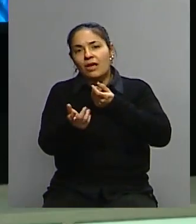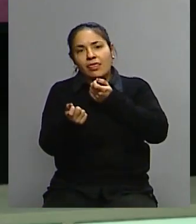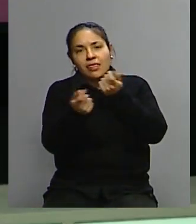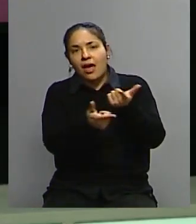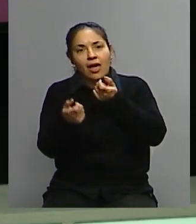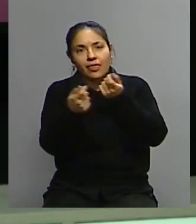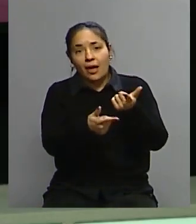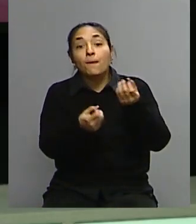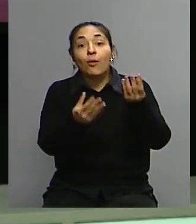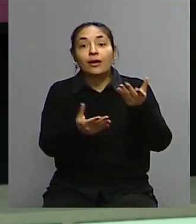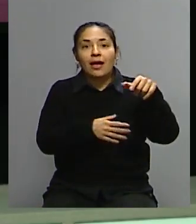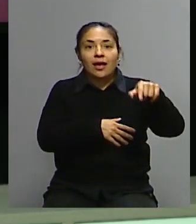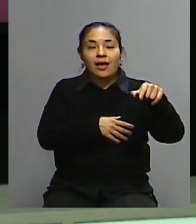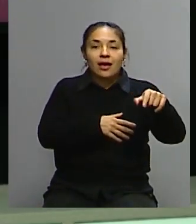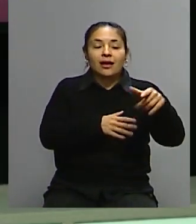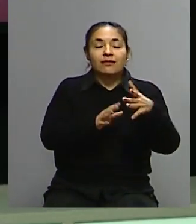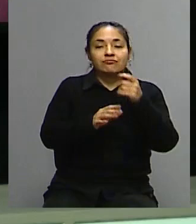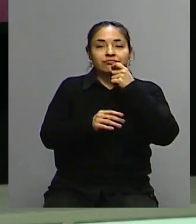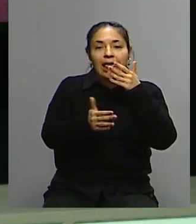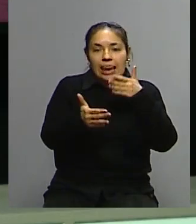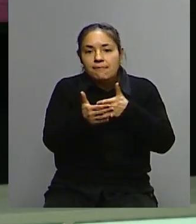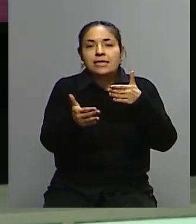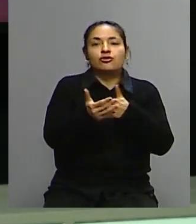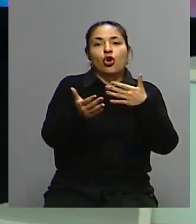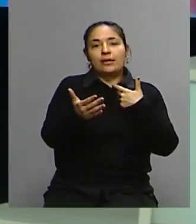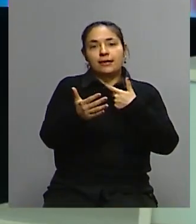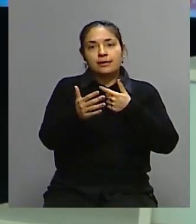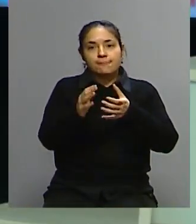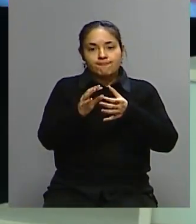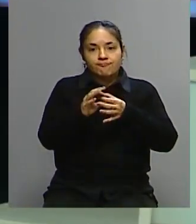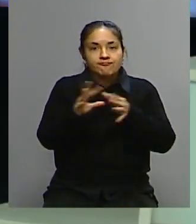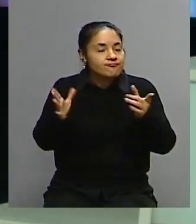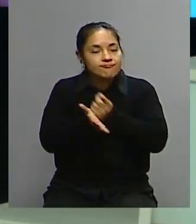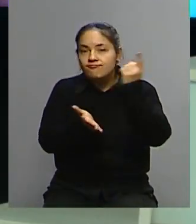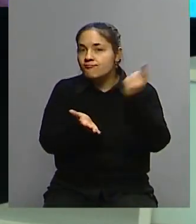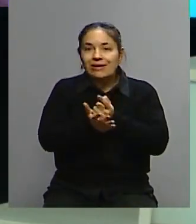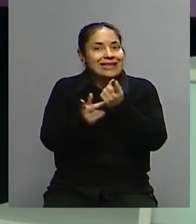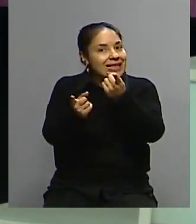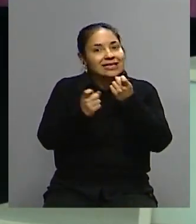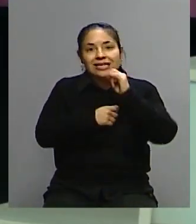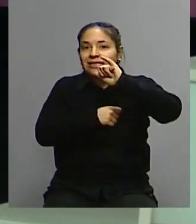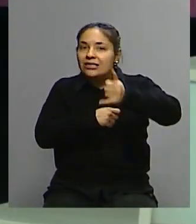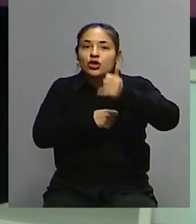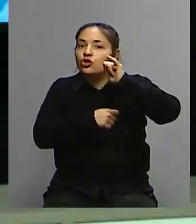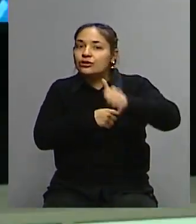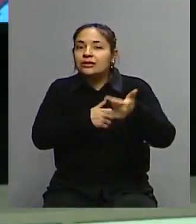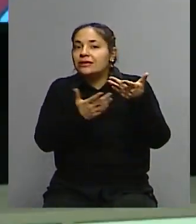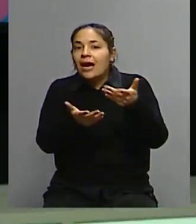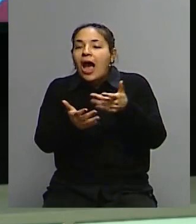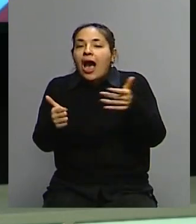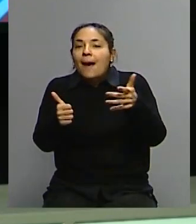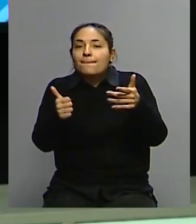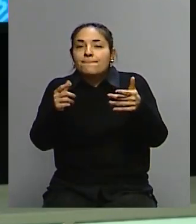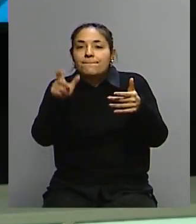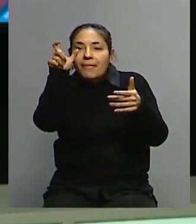pérdida de autonomía. Claro. Entonces, de esa manera el generan sistema... algún tipo de discapacidad, en definitiva. Paulatinamente, claro, Sí, son sí,